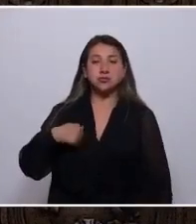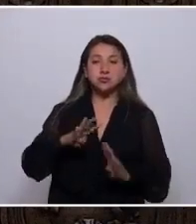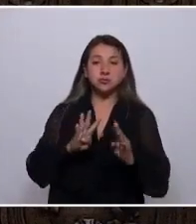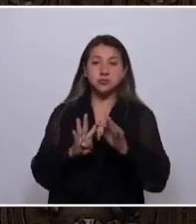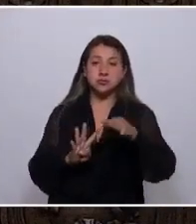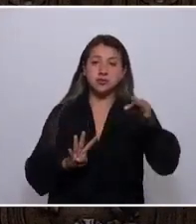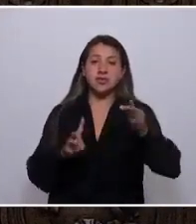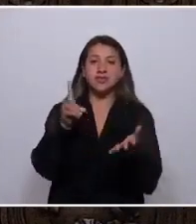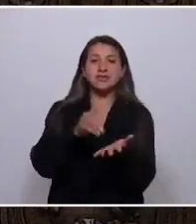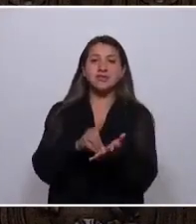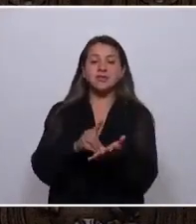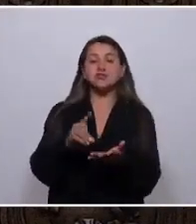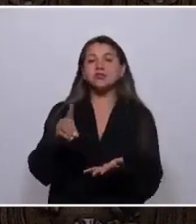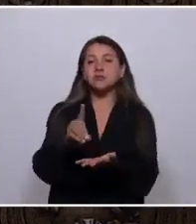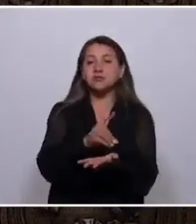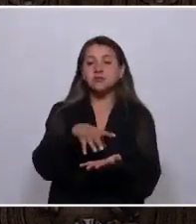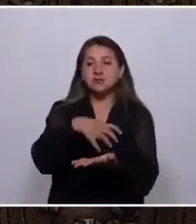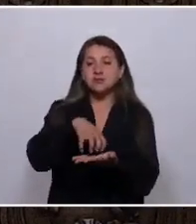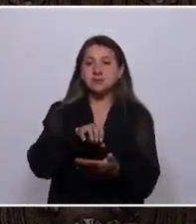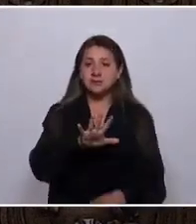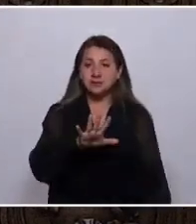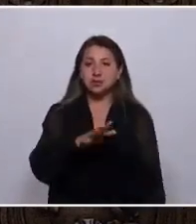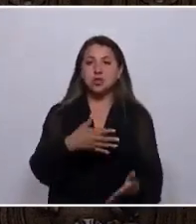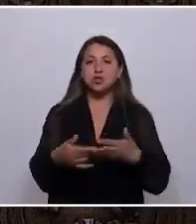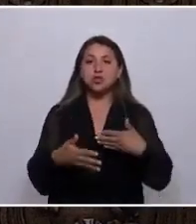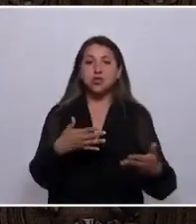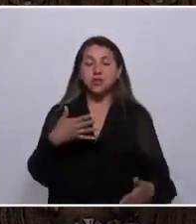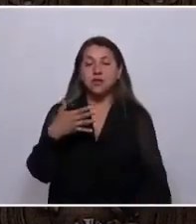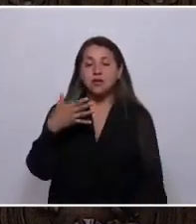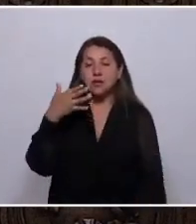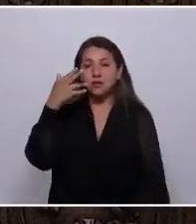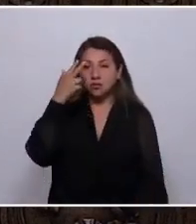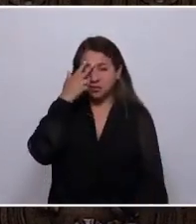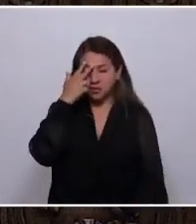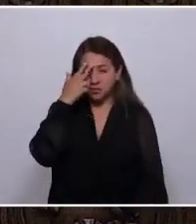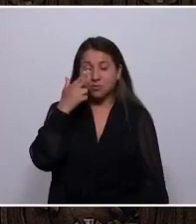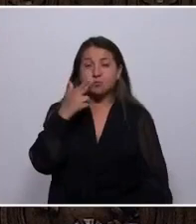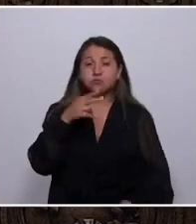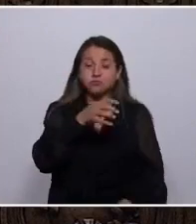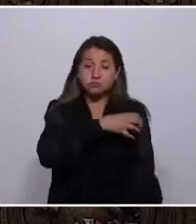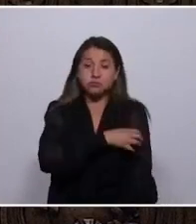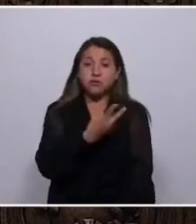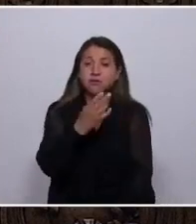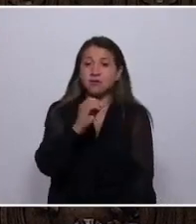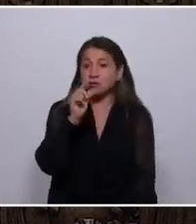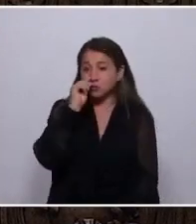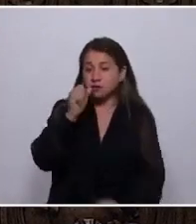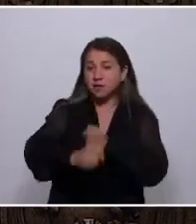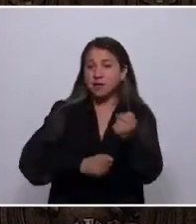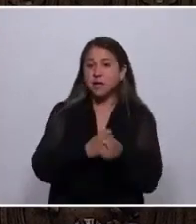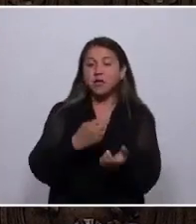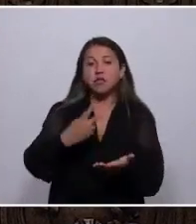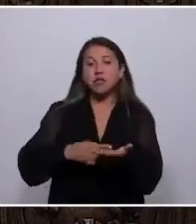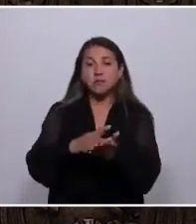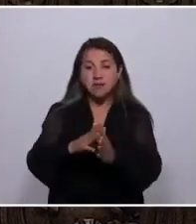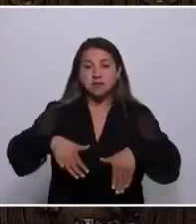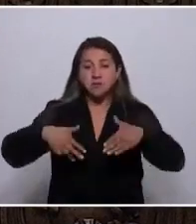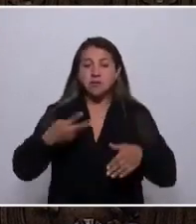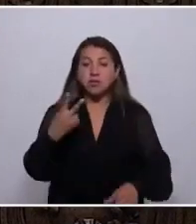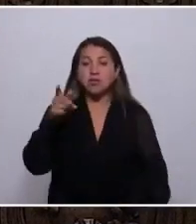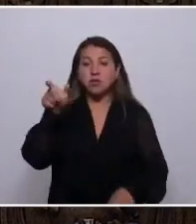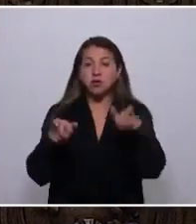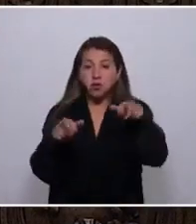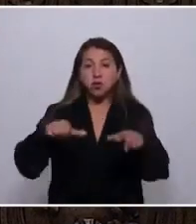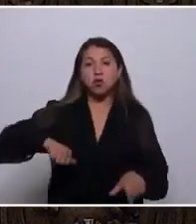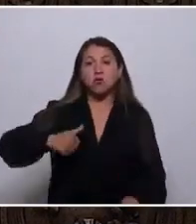por el Distrito 5, esto es por la región de Coquimbo. Un territorio en el cual el 20 de octubre del año 2019, dos jóvenes,